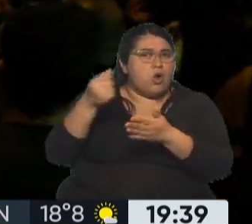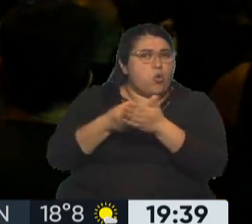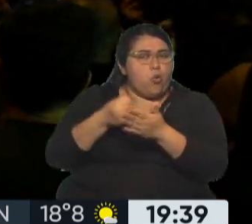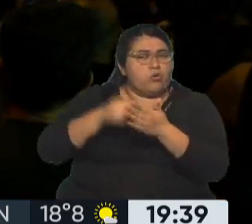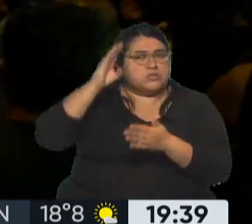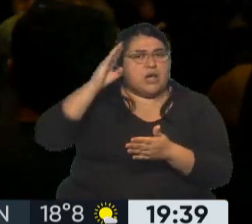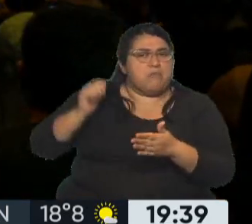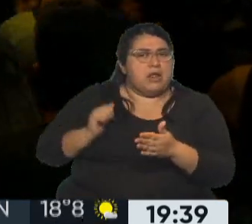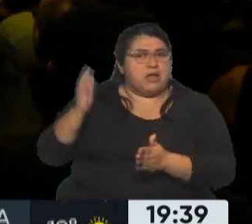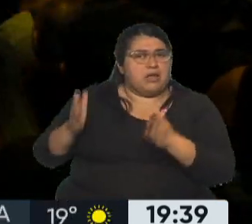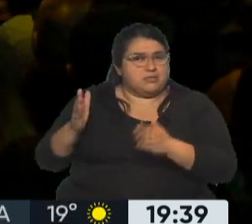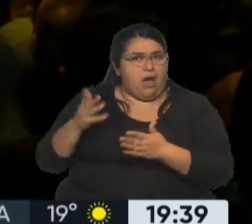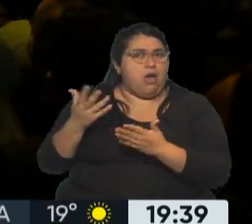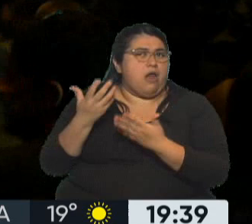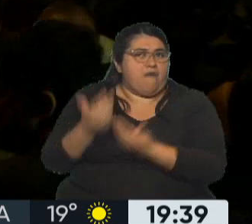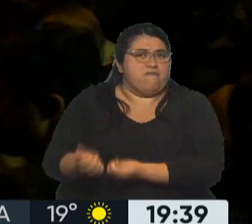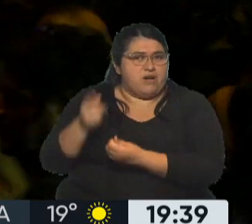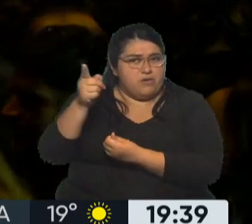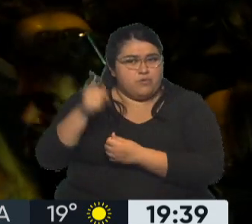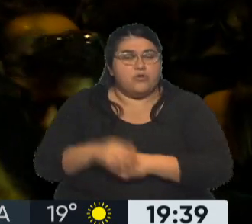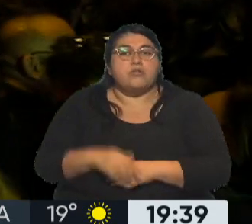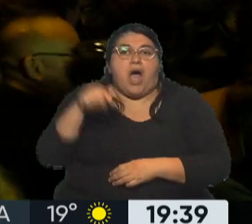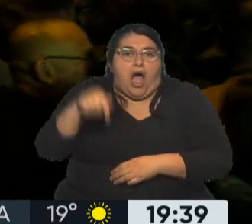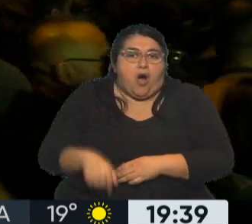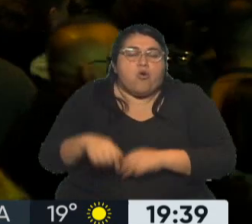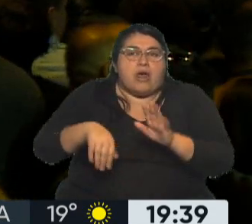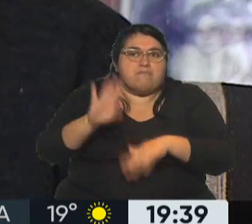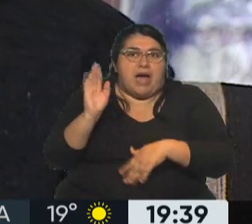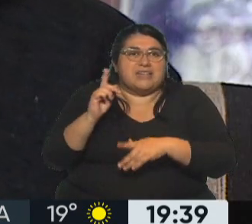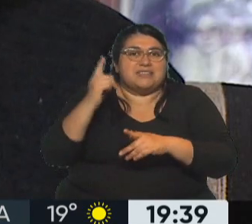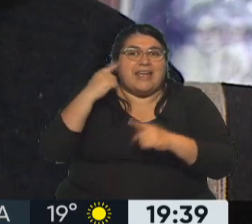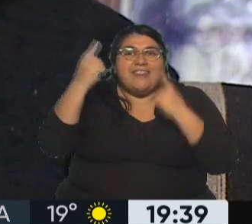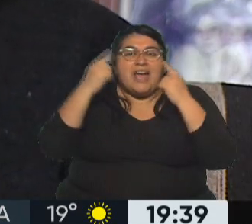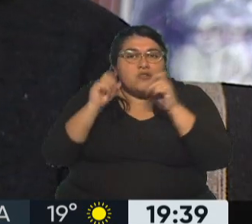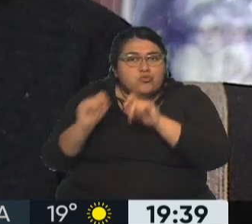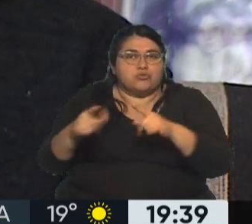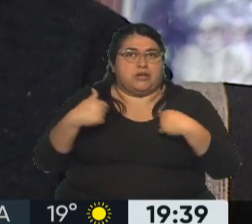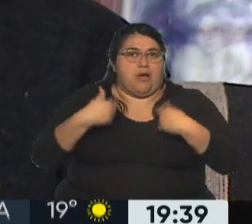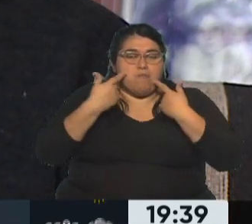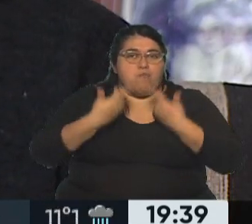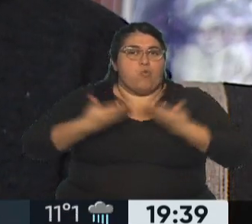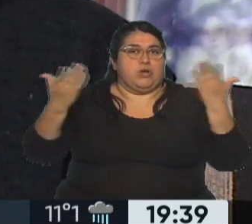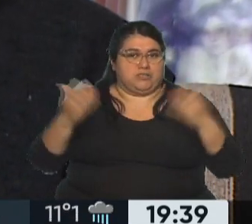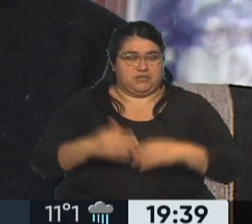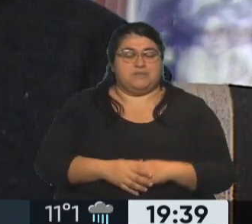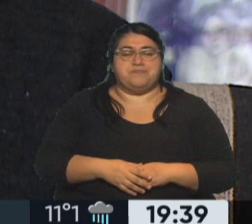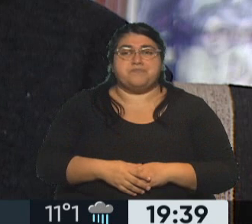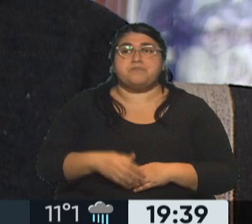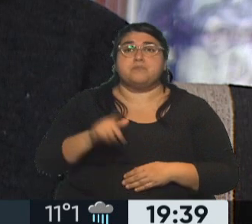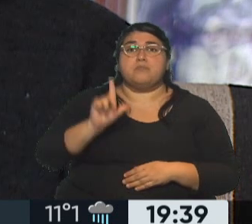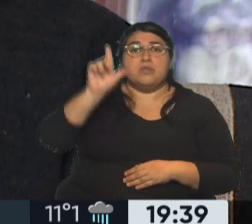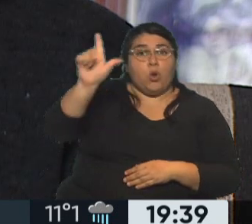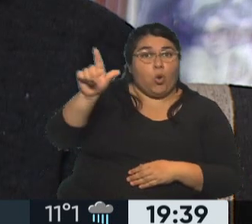las está exponiendo más abiertamente no están haciendo el lunes un acto